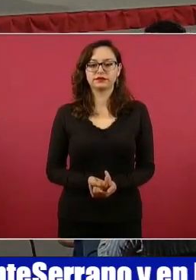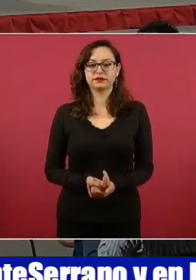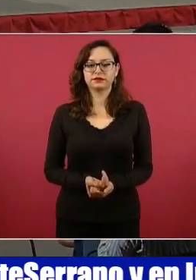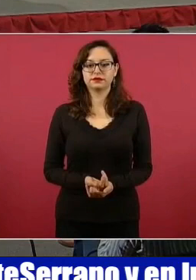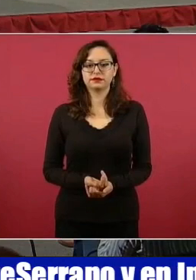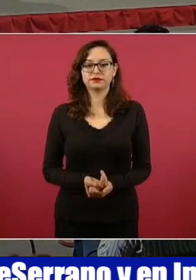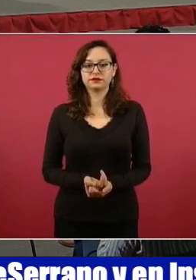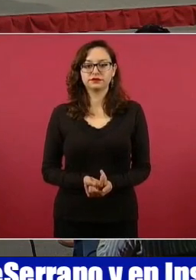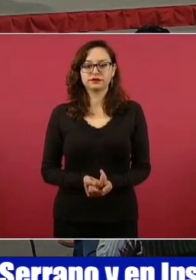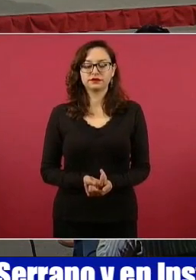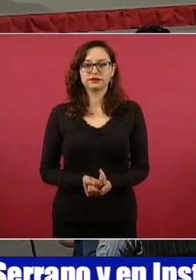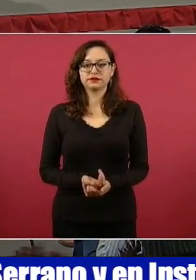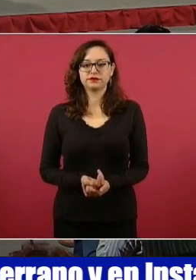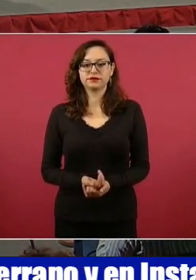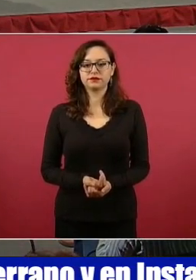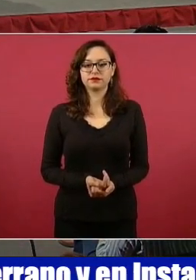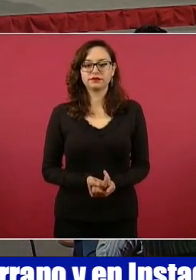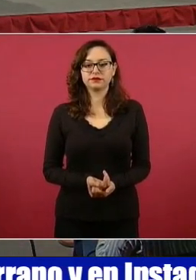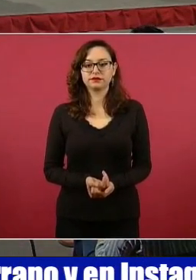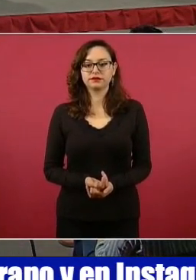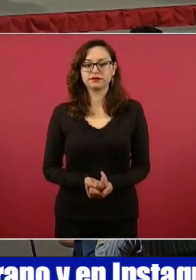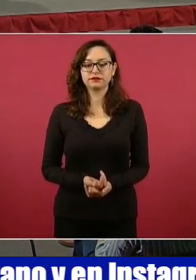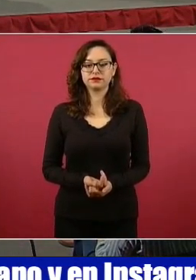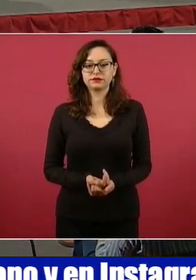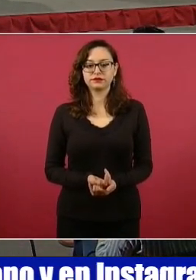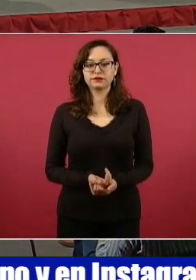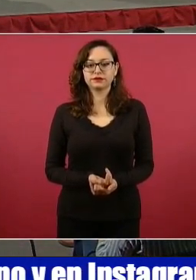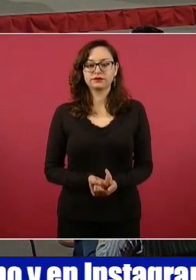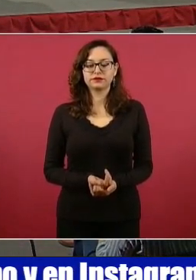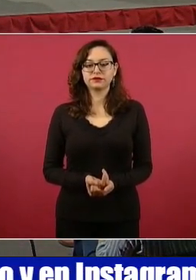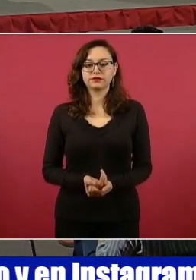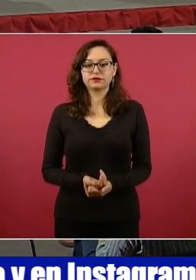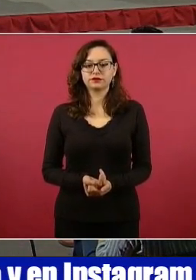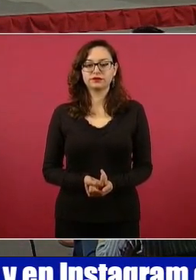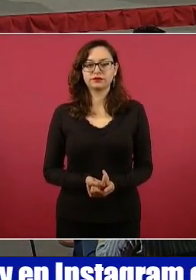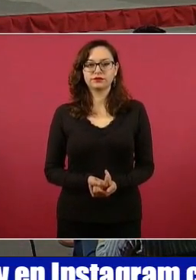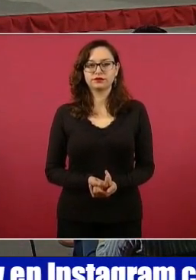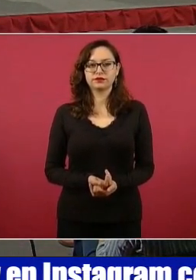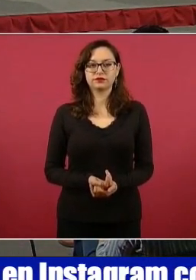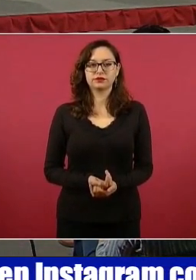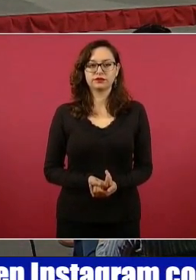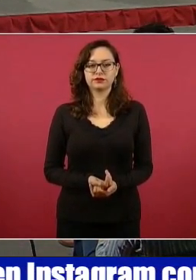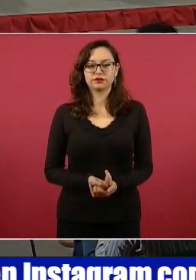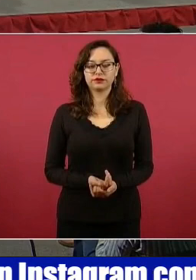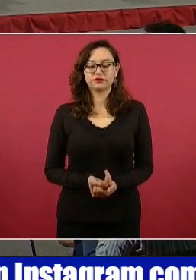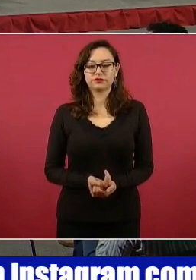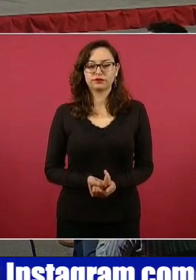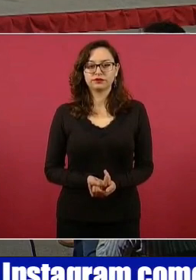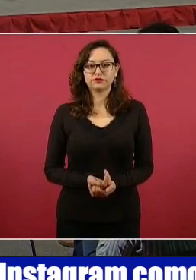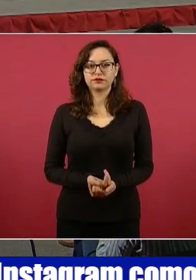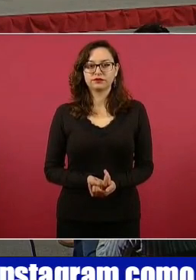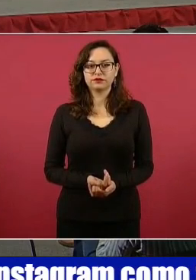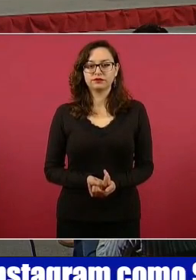Bueno, vamos a iniciar esta conferencia